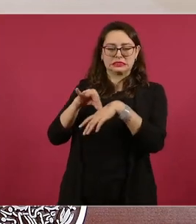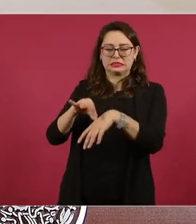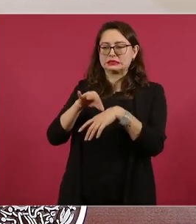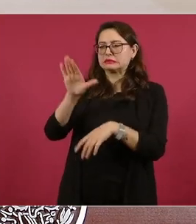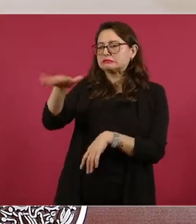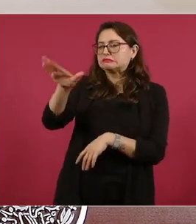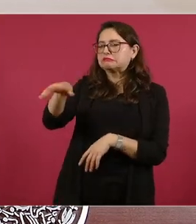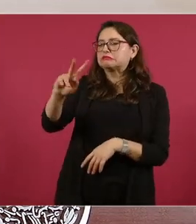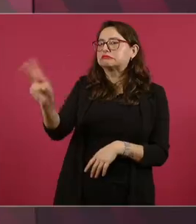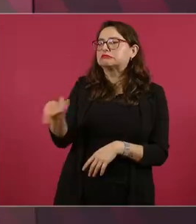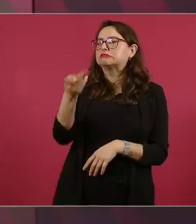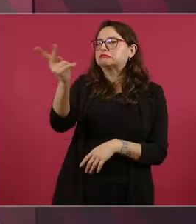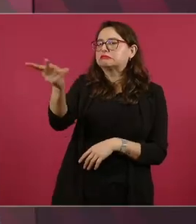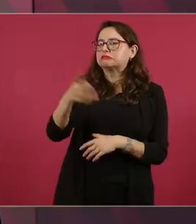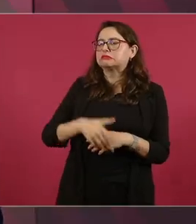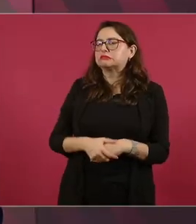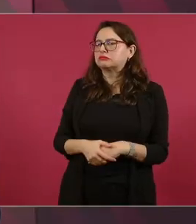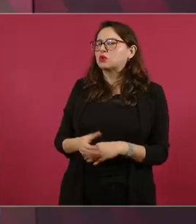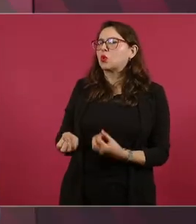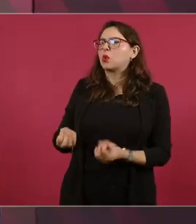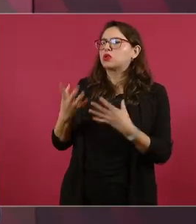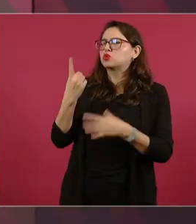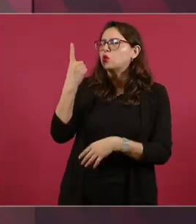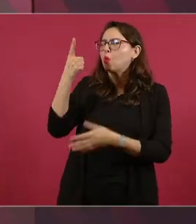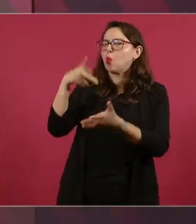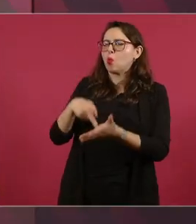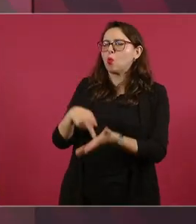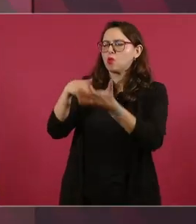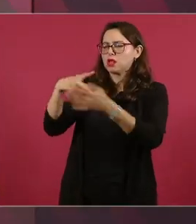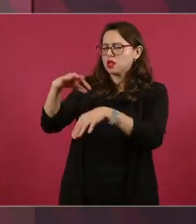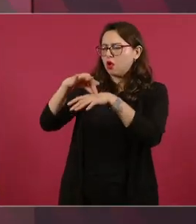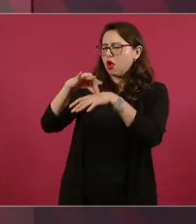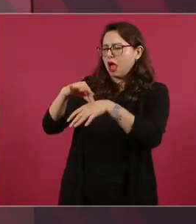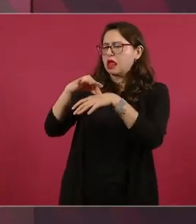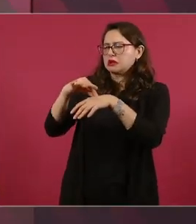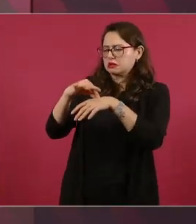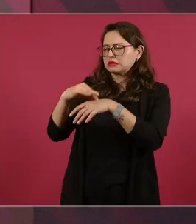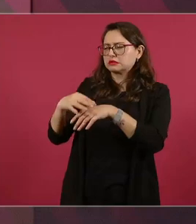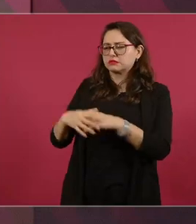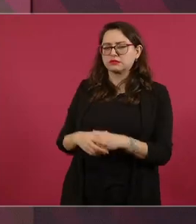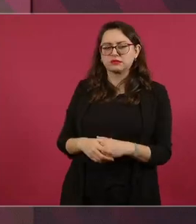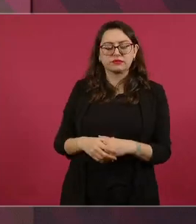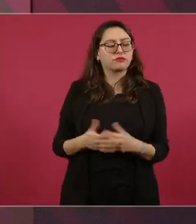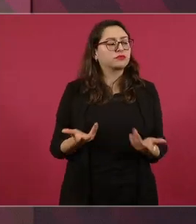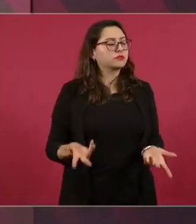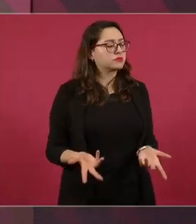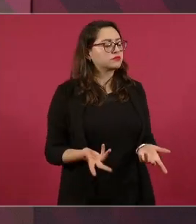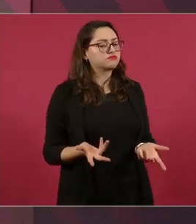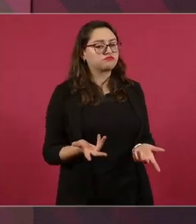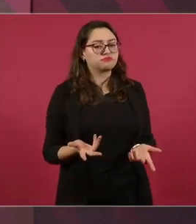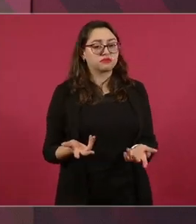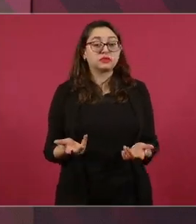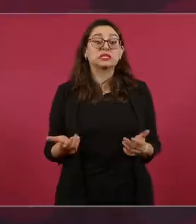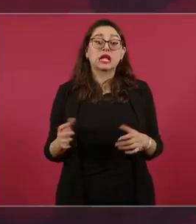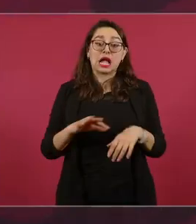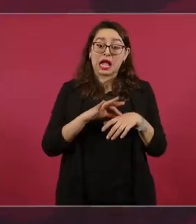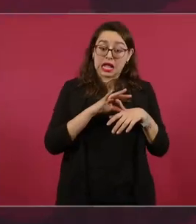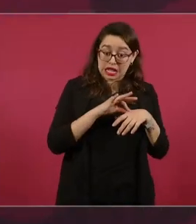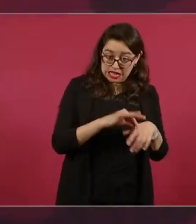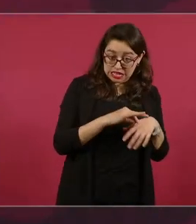Y le dijo el carnicero, pues vale, no sé, carne con hueso, pulpa, porque carne con